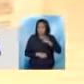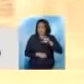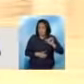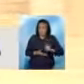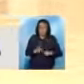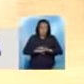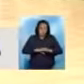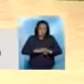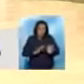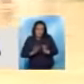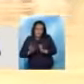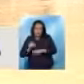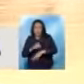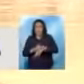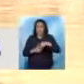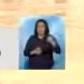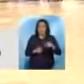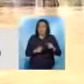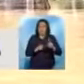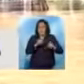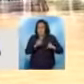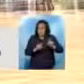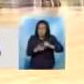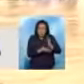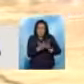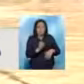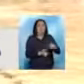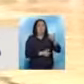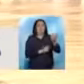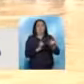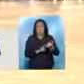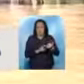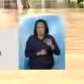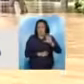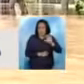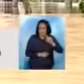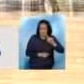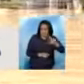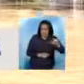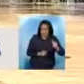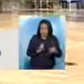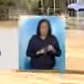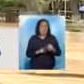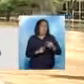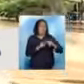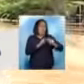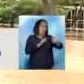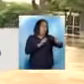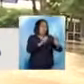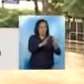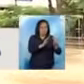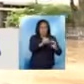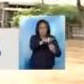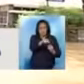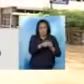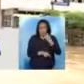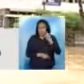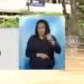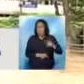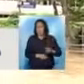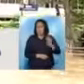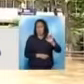de evacuación para algunas partes de Piura, como por ejemplo Castilla o lugares alejados, algunos asentamientos humanos, y la zona conocida como